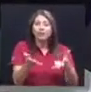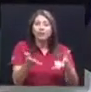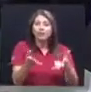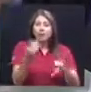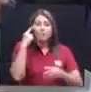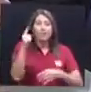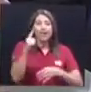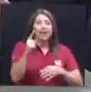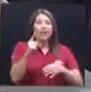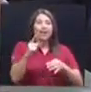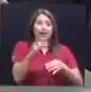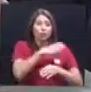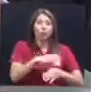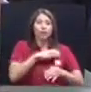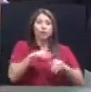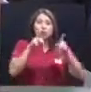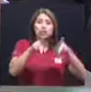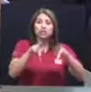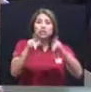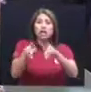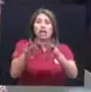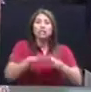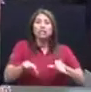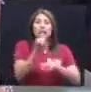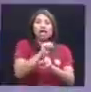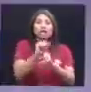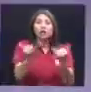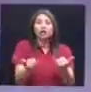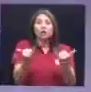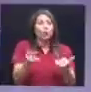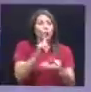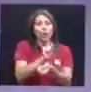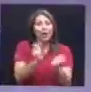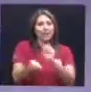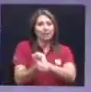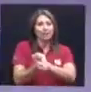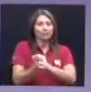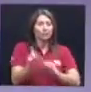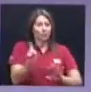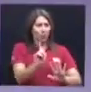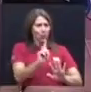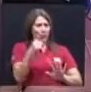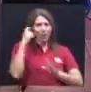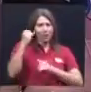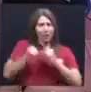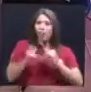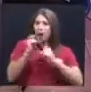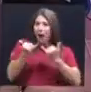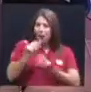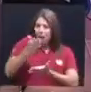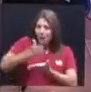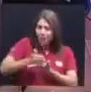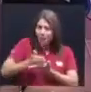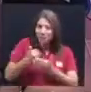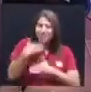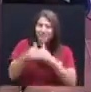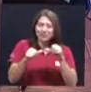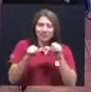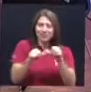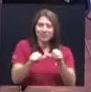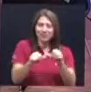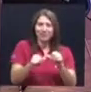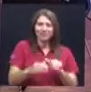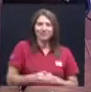estatus no varíen no Vamos hasta lo último lo que no sabemos es que es lo último y vamos a una pausa regresamos un